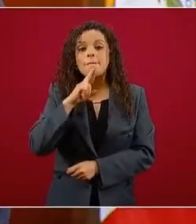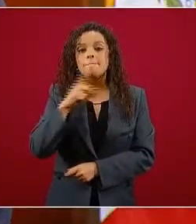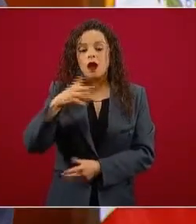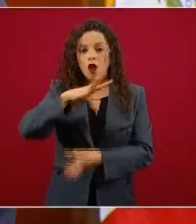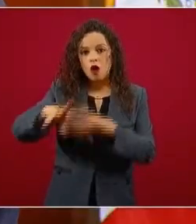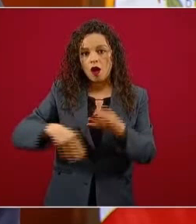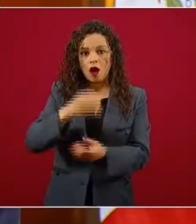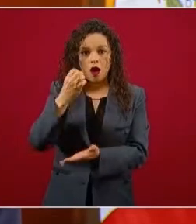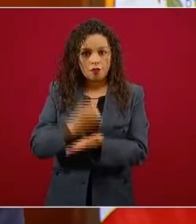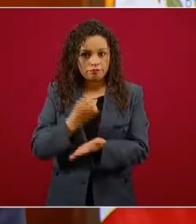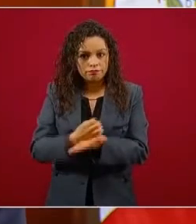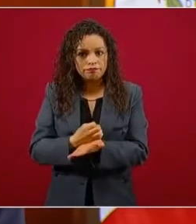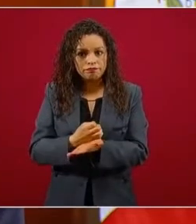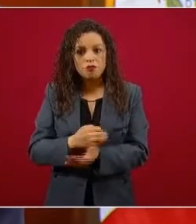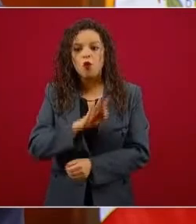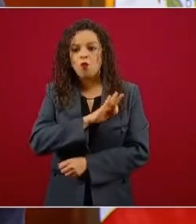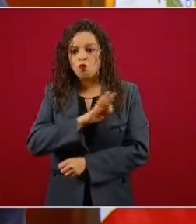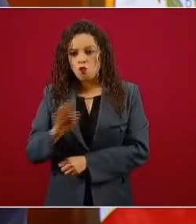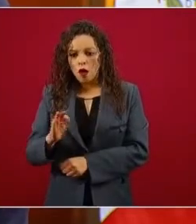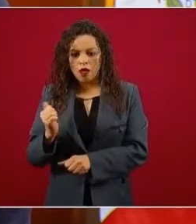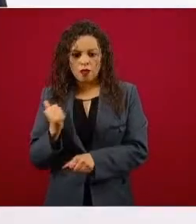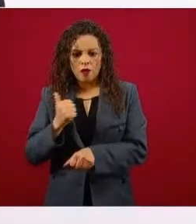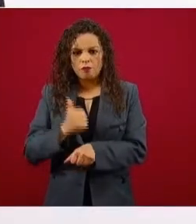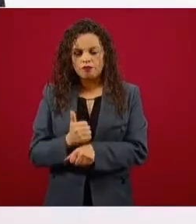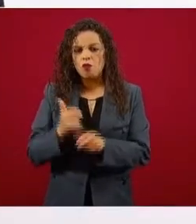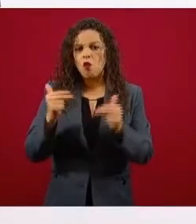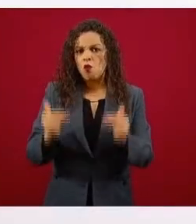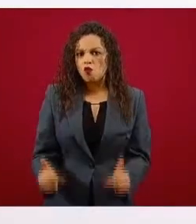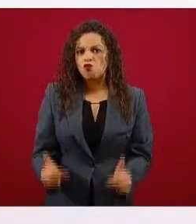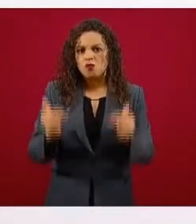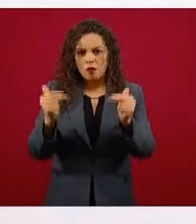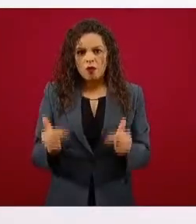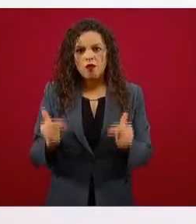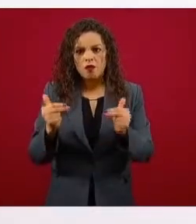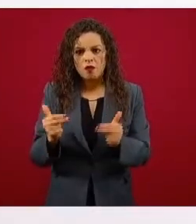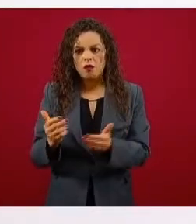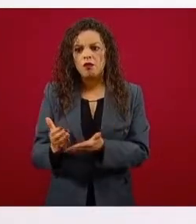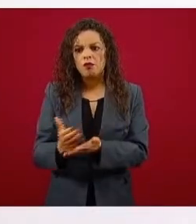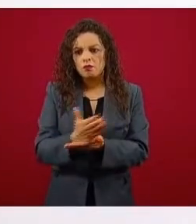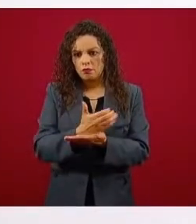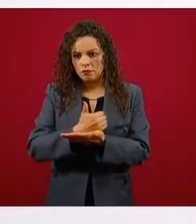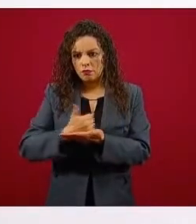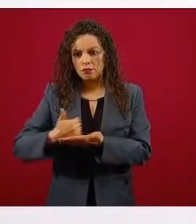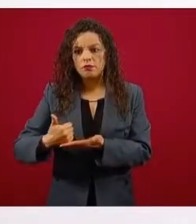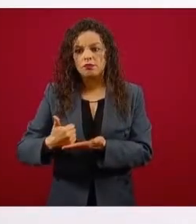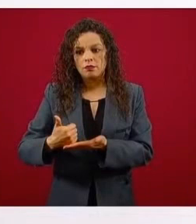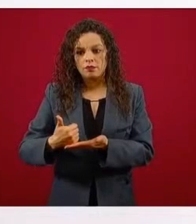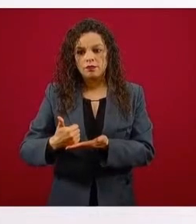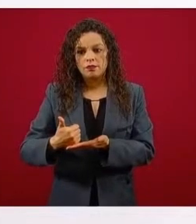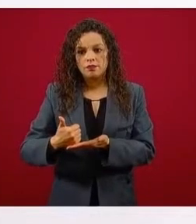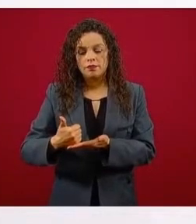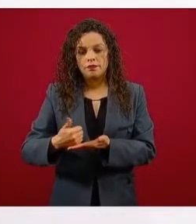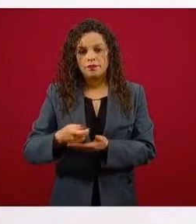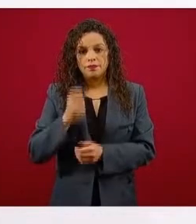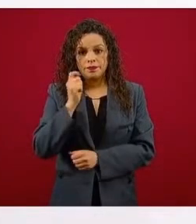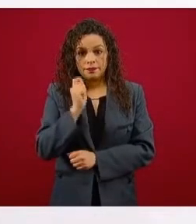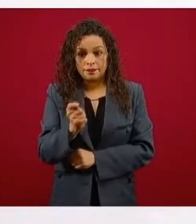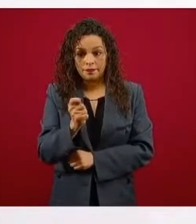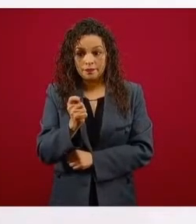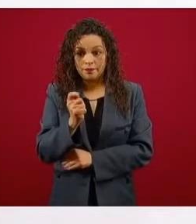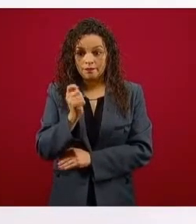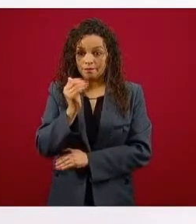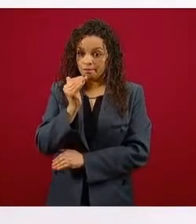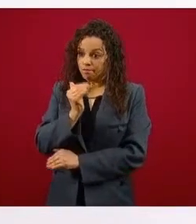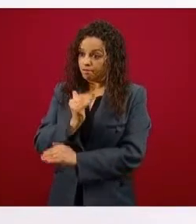posibilidad de hacer negocios, obtener ganancias lícitas y progresar sin